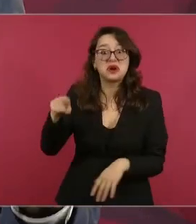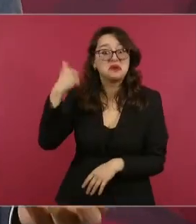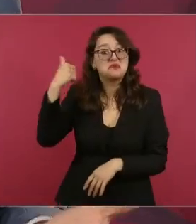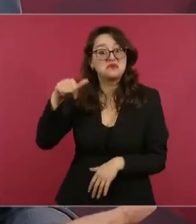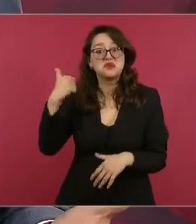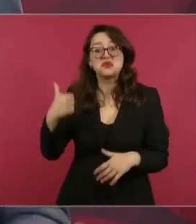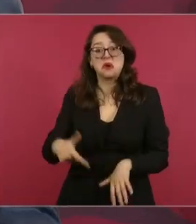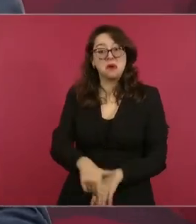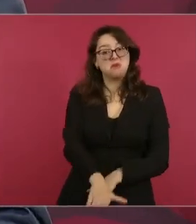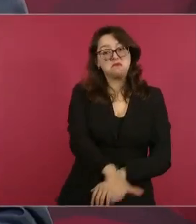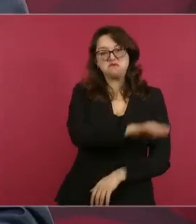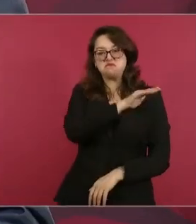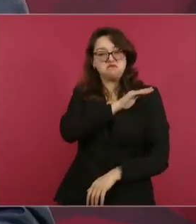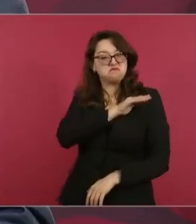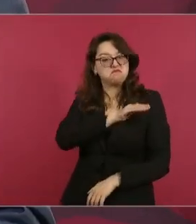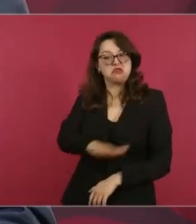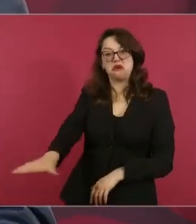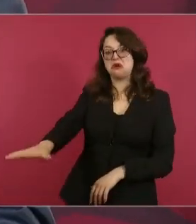siquiera comunicaciones,